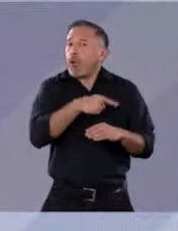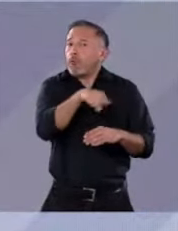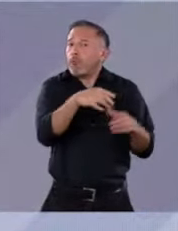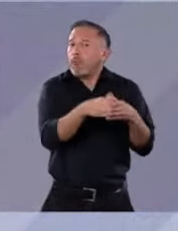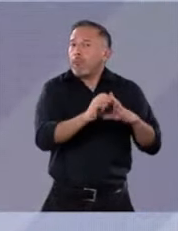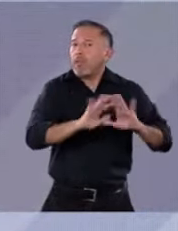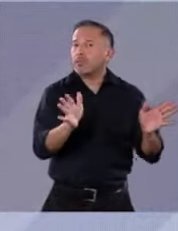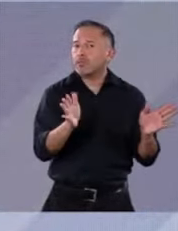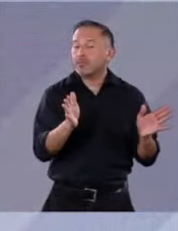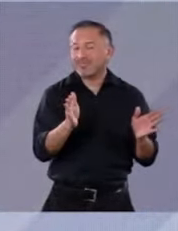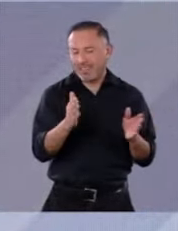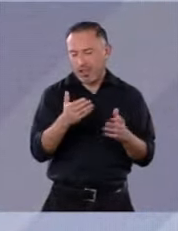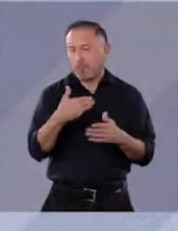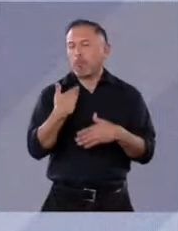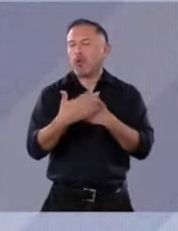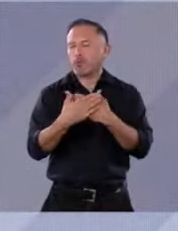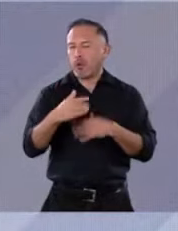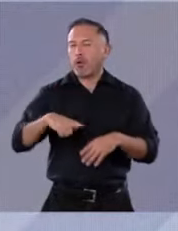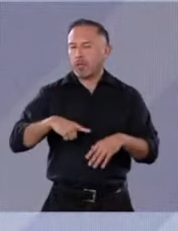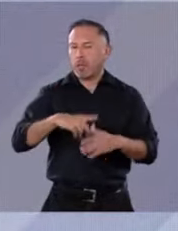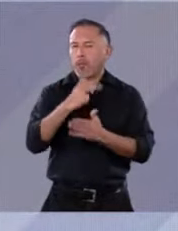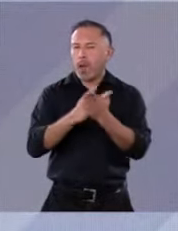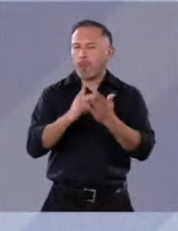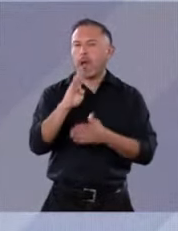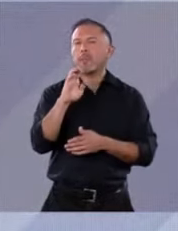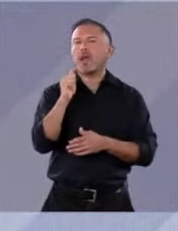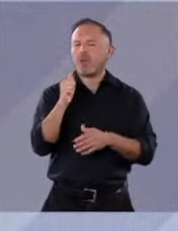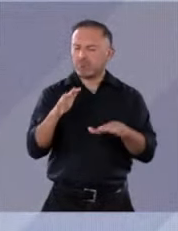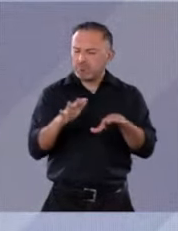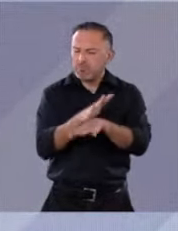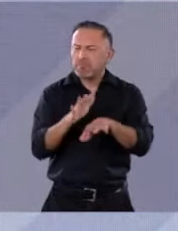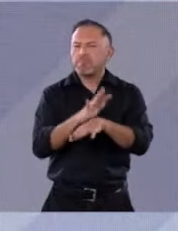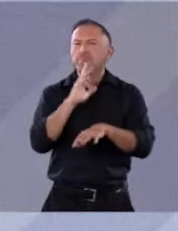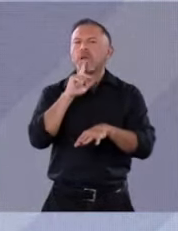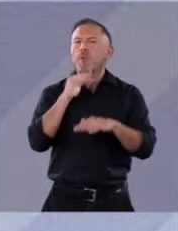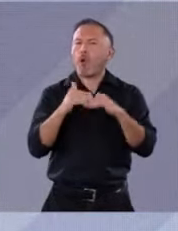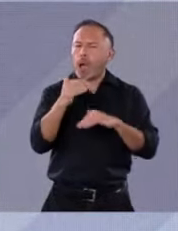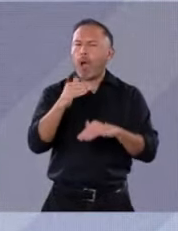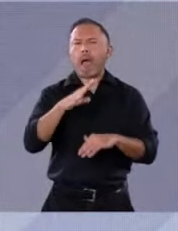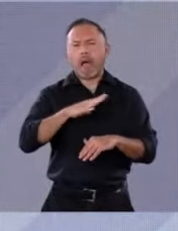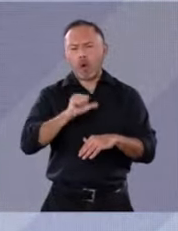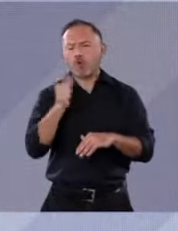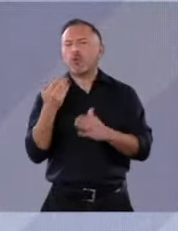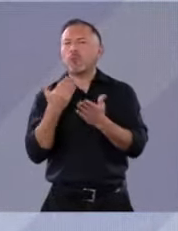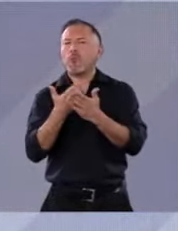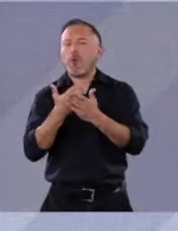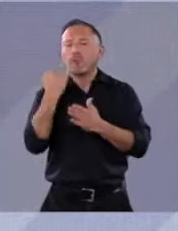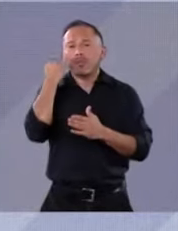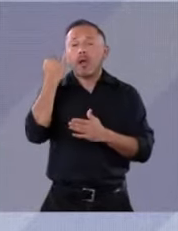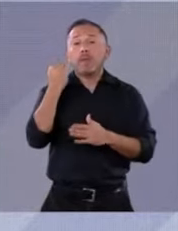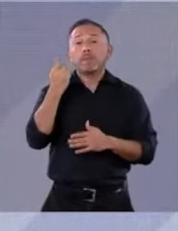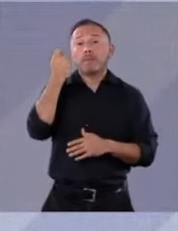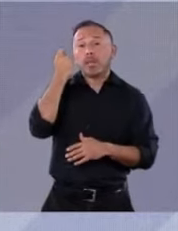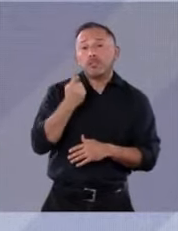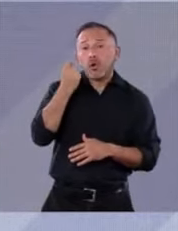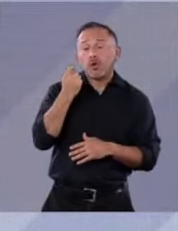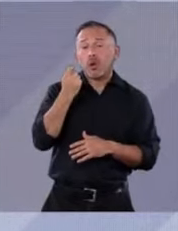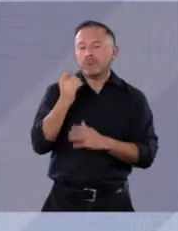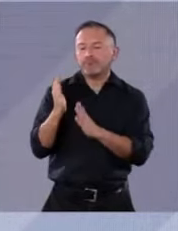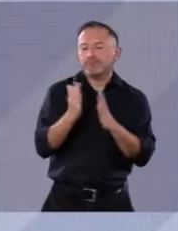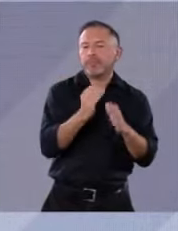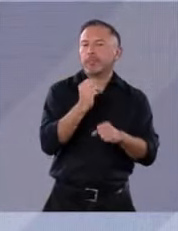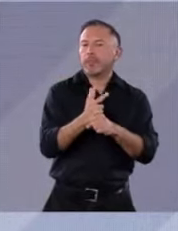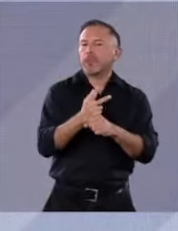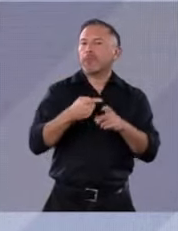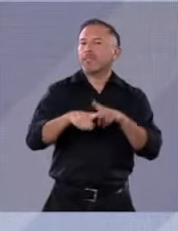programas sociales, pero además tendremos otros. La pensión de adultos mayores empieza en 60 años. La beca para